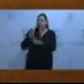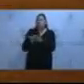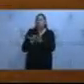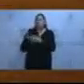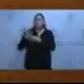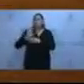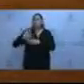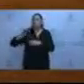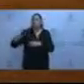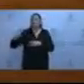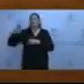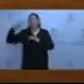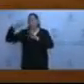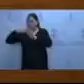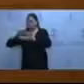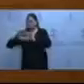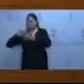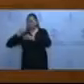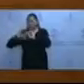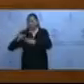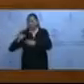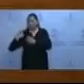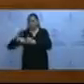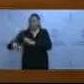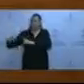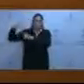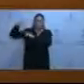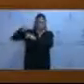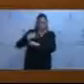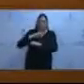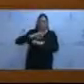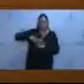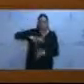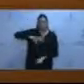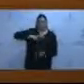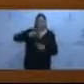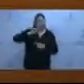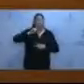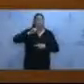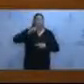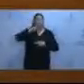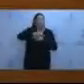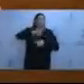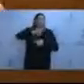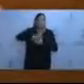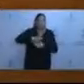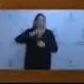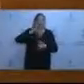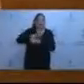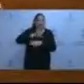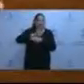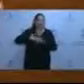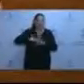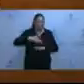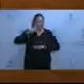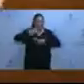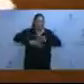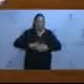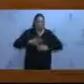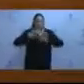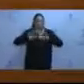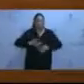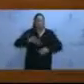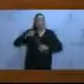normativa que hemos hecho, recuerde usted, para adaptarnos a un dictamen, una carta de emplazamiento que emitió la Comisión en julio de